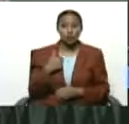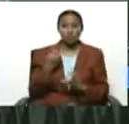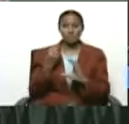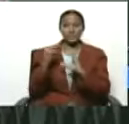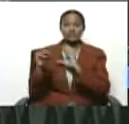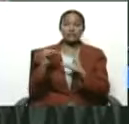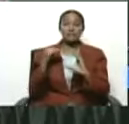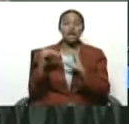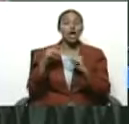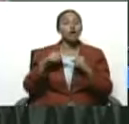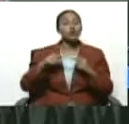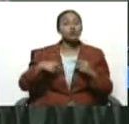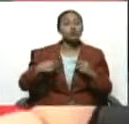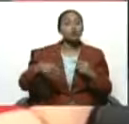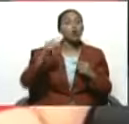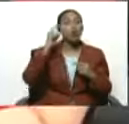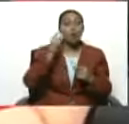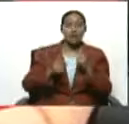casi todos los días.